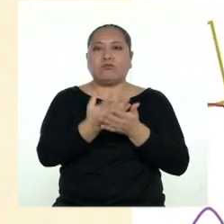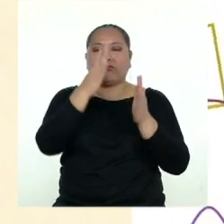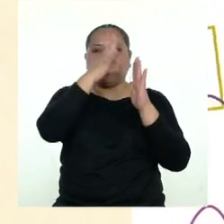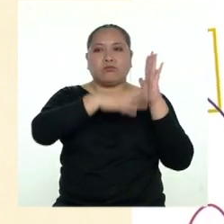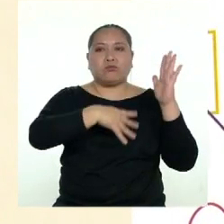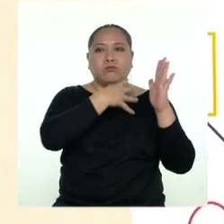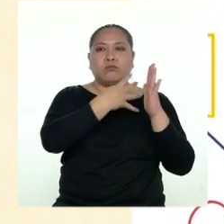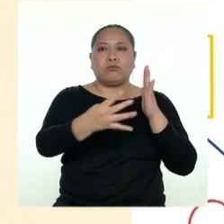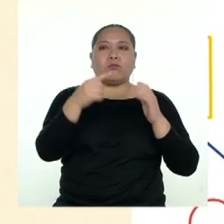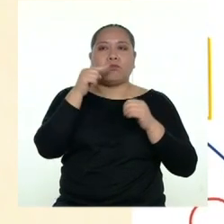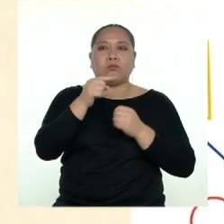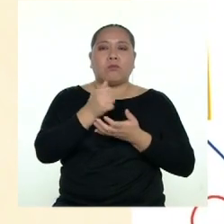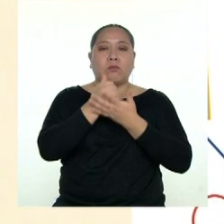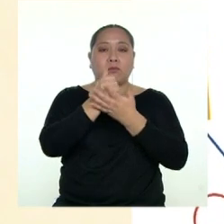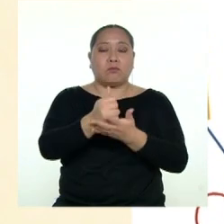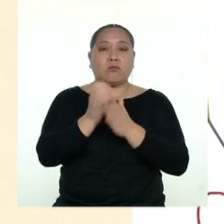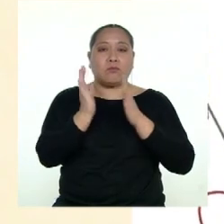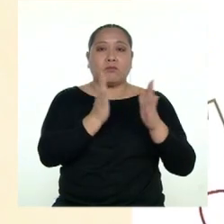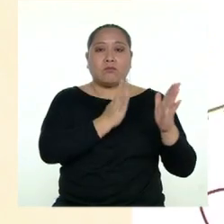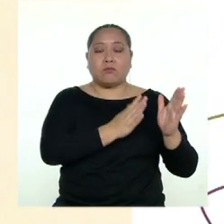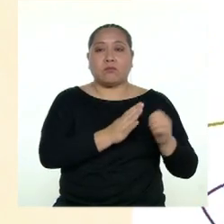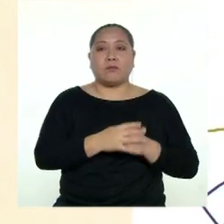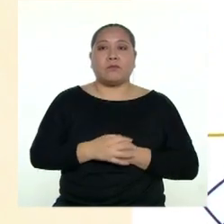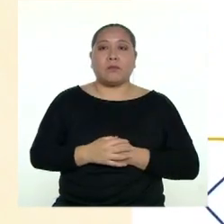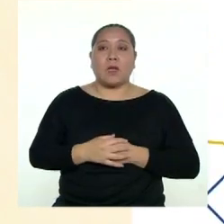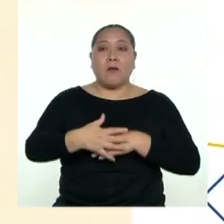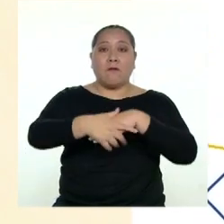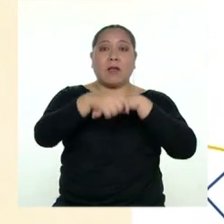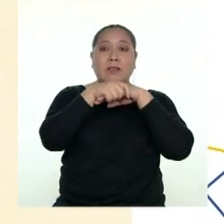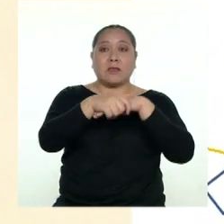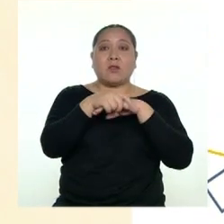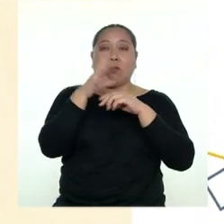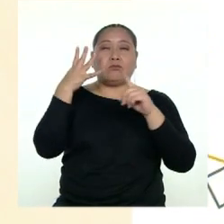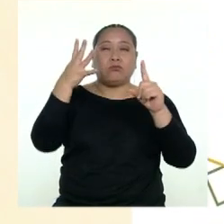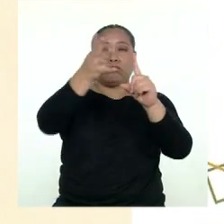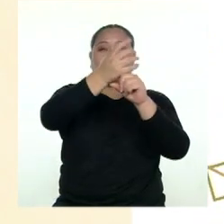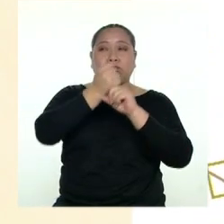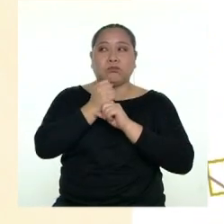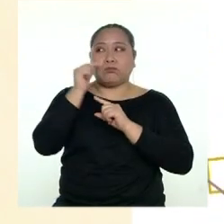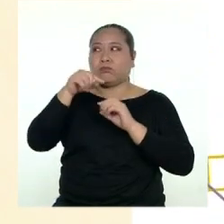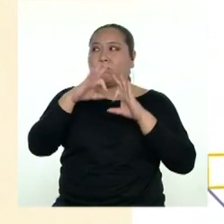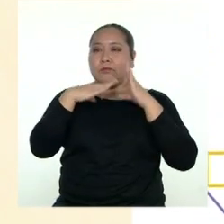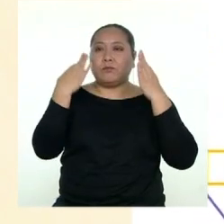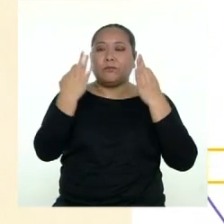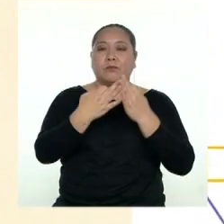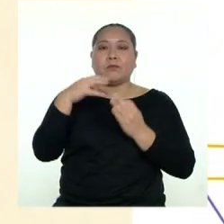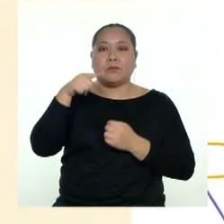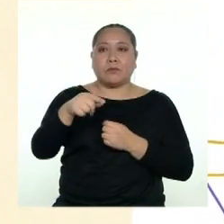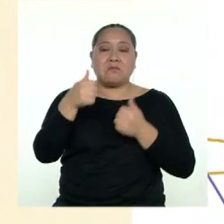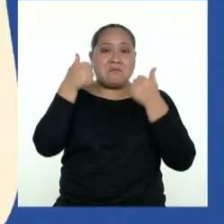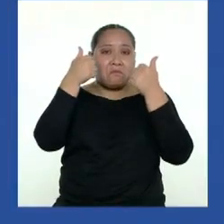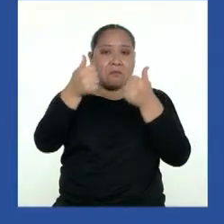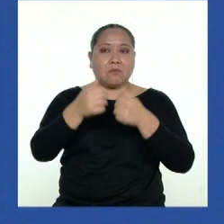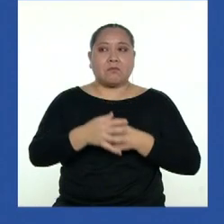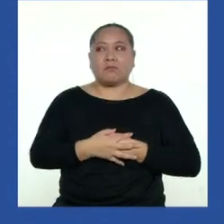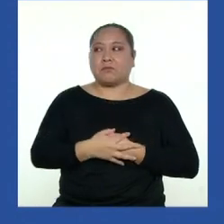de las tareas del hogar. Felicitémonos mutuamente por los logros obtenidos como familia. ¡Lo hacemos muy bien!